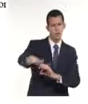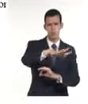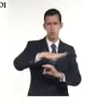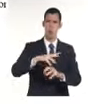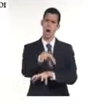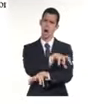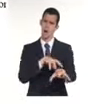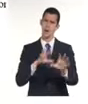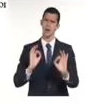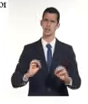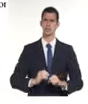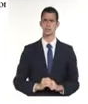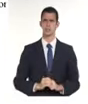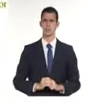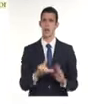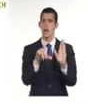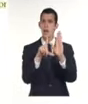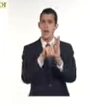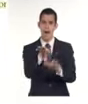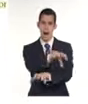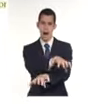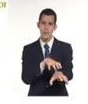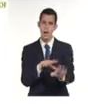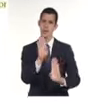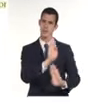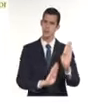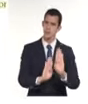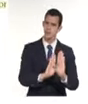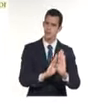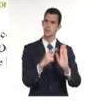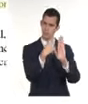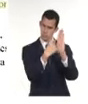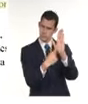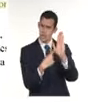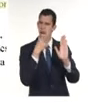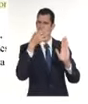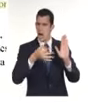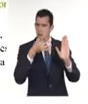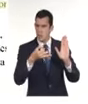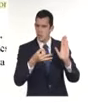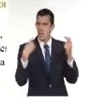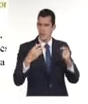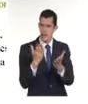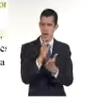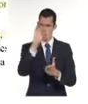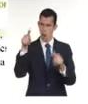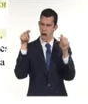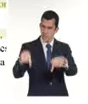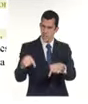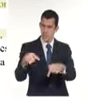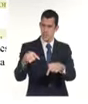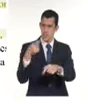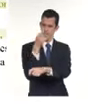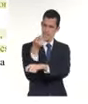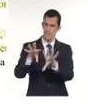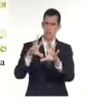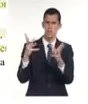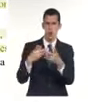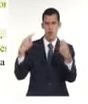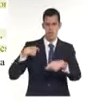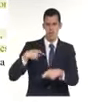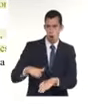artículos, enfocados también en la necesidad de incentivar planes educativos que incluyan el cuidado de los animales como deber de los